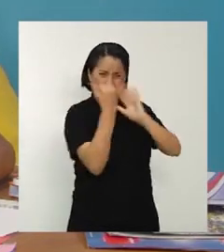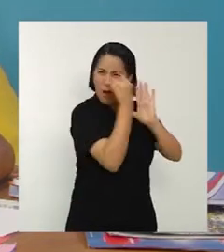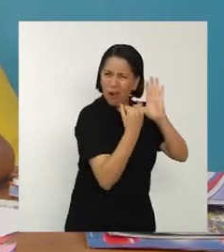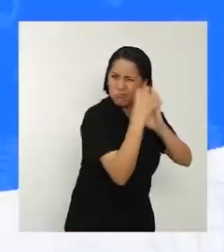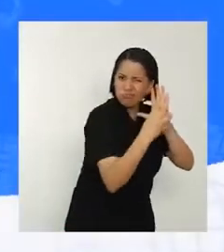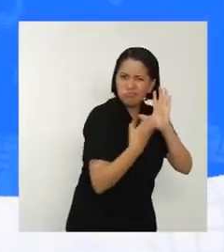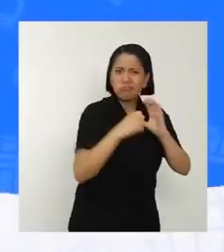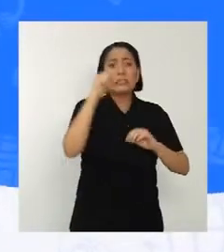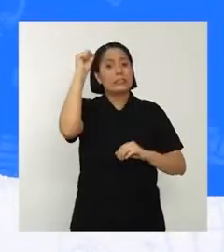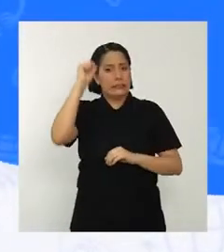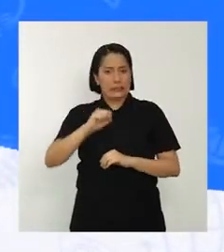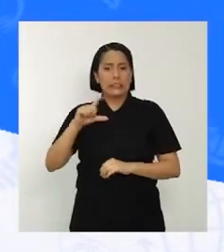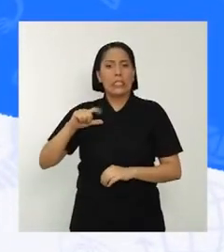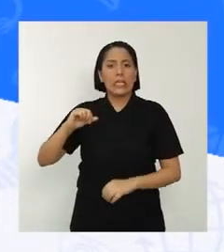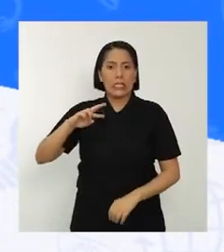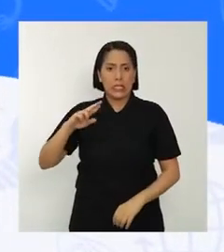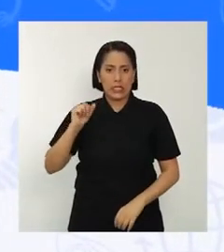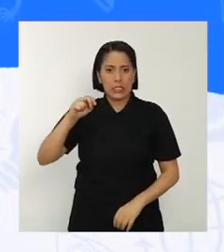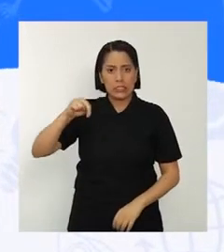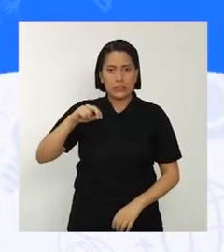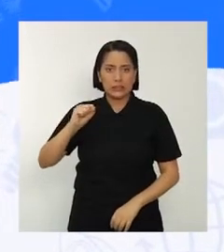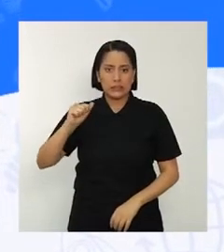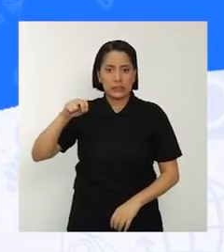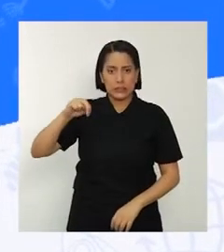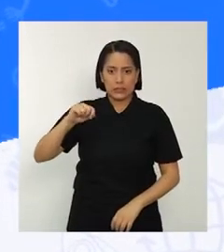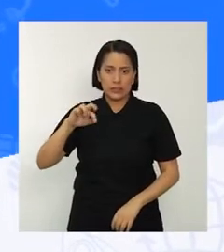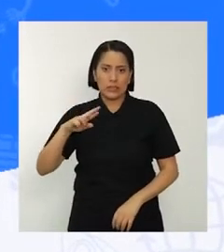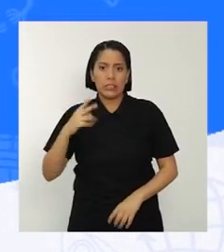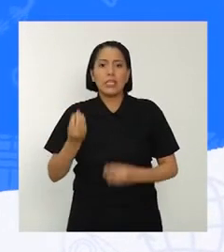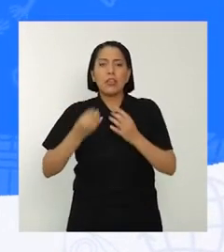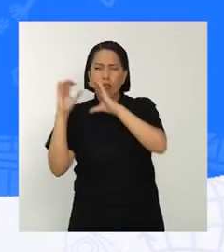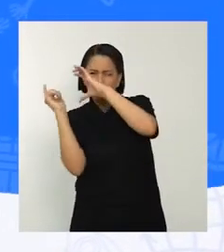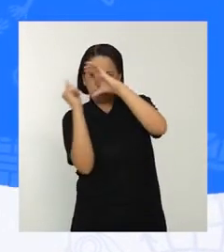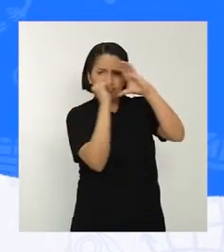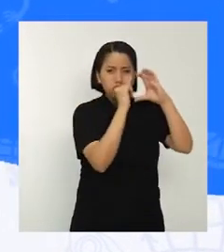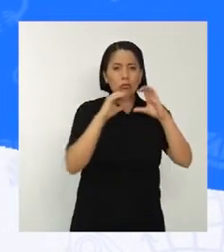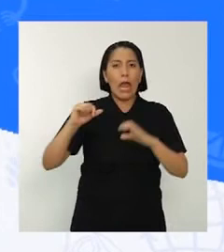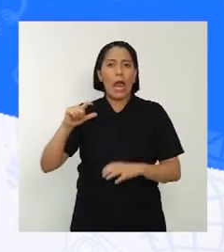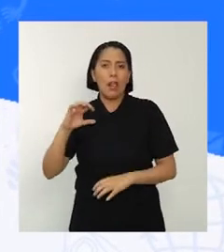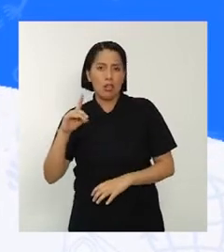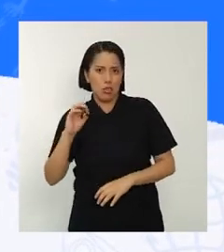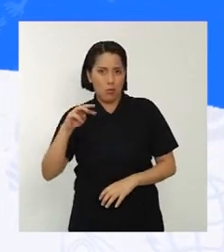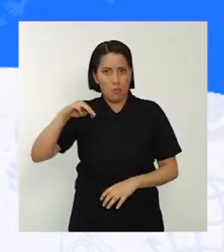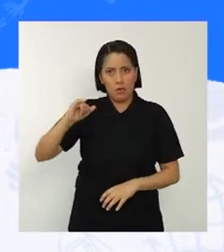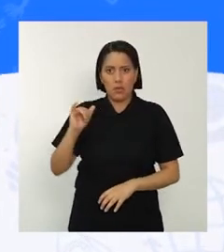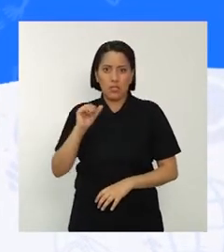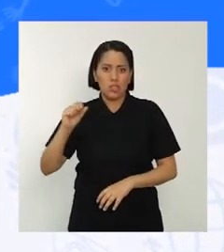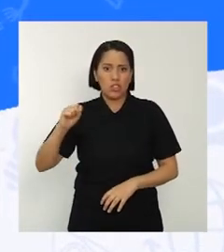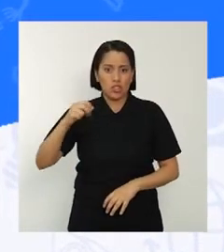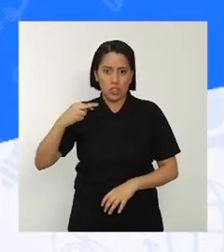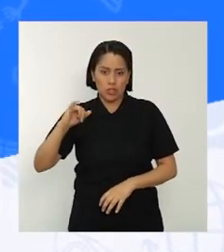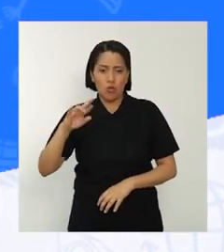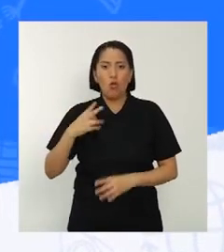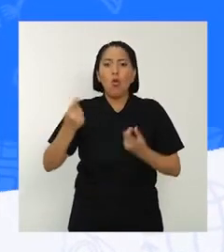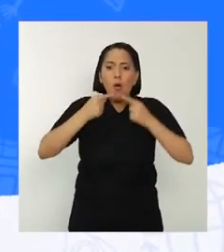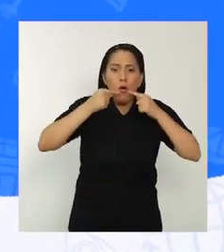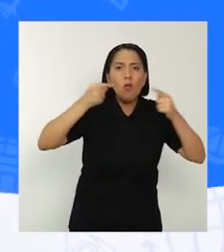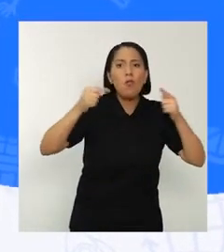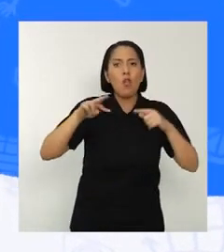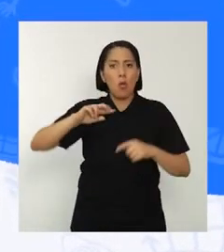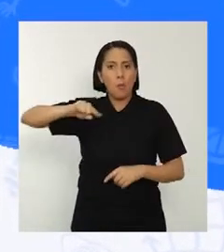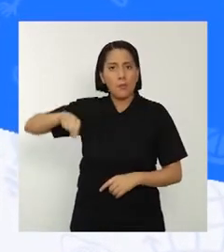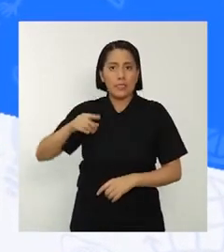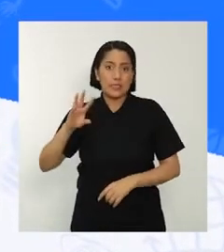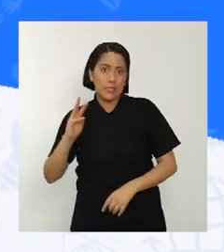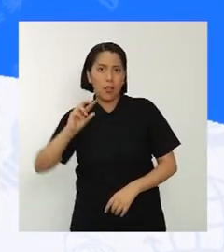serie? Sí, La Gran Sangre fue una serie producida por Aldo Miyashiro, que fue emitida en los años 2006 y